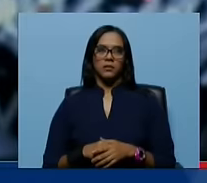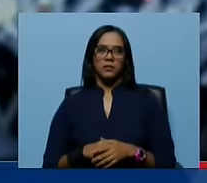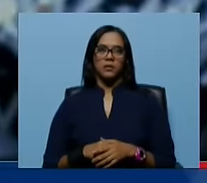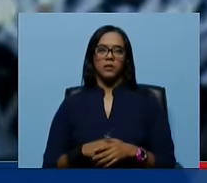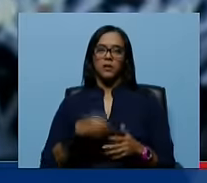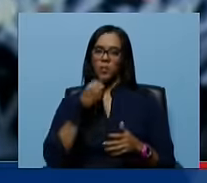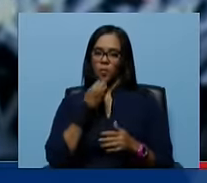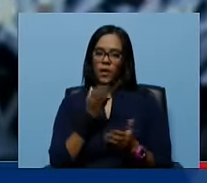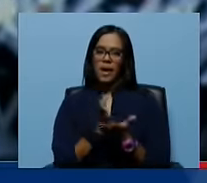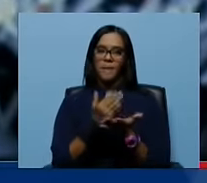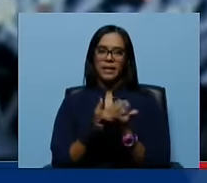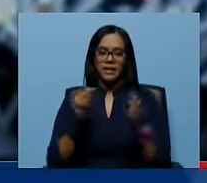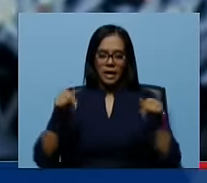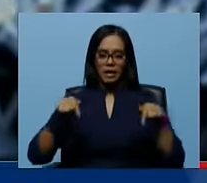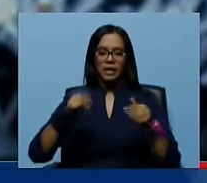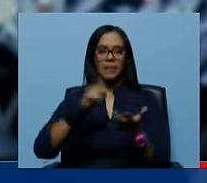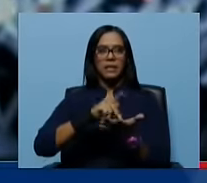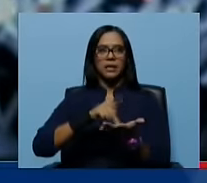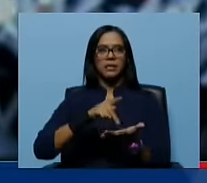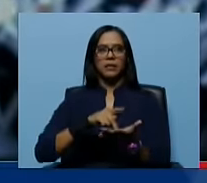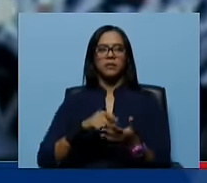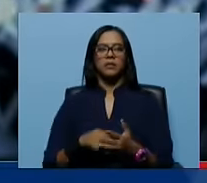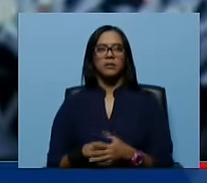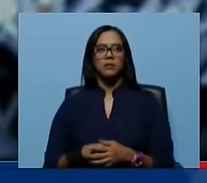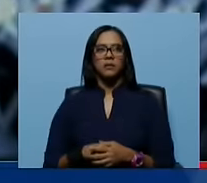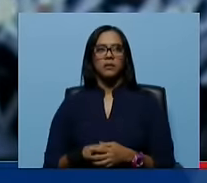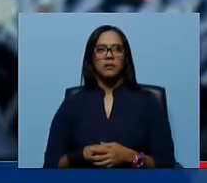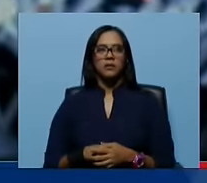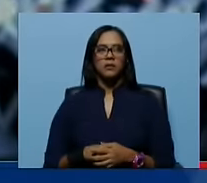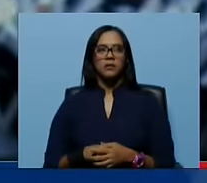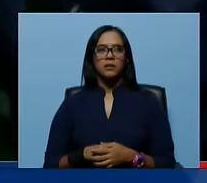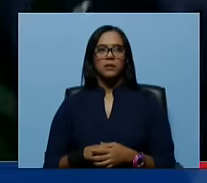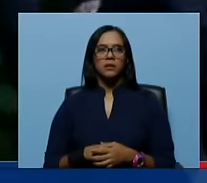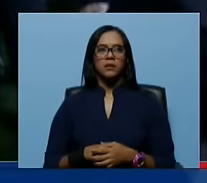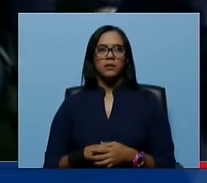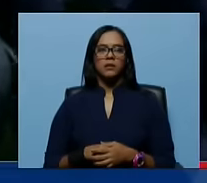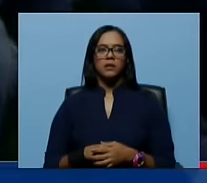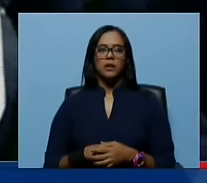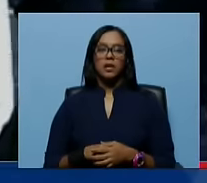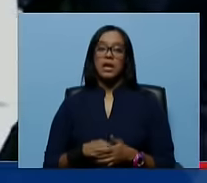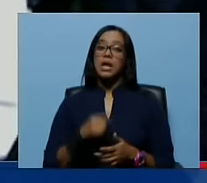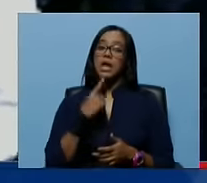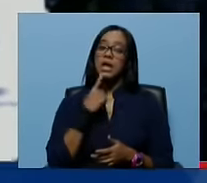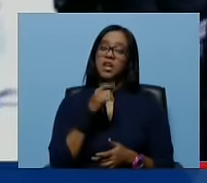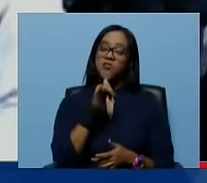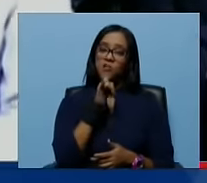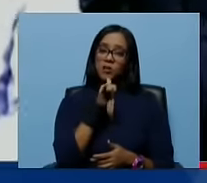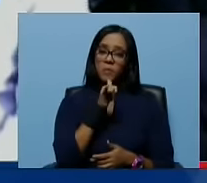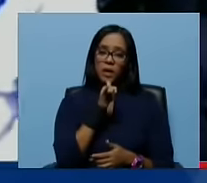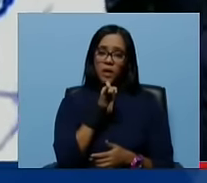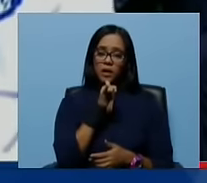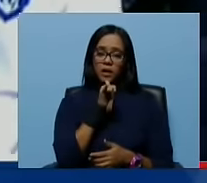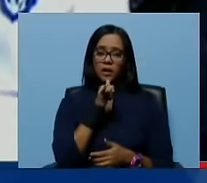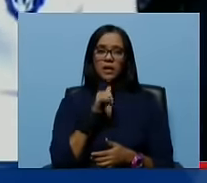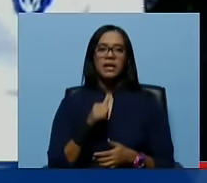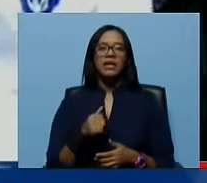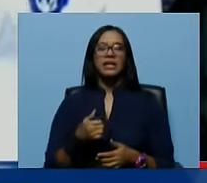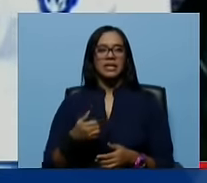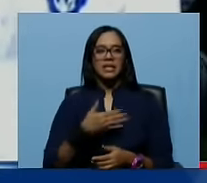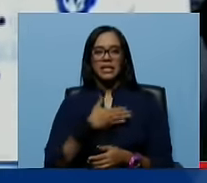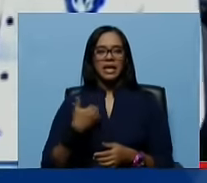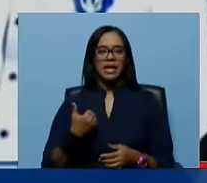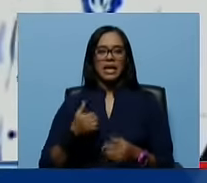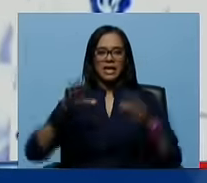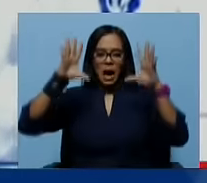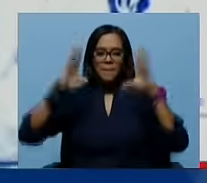buena parte de ellos aquí presentes, y les informé, trataron de quitarle la luz al